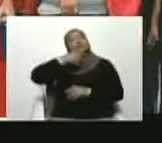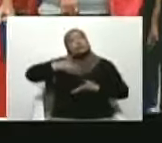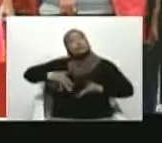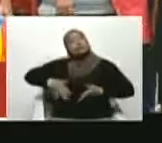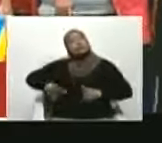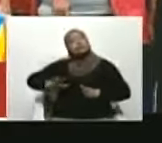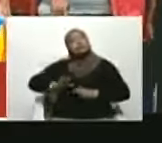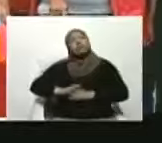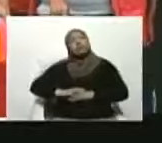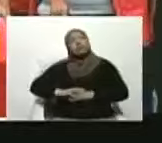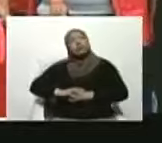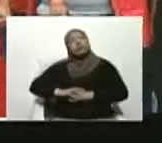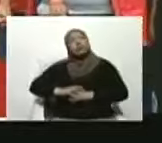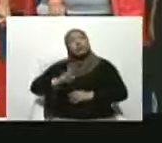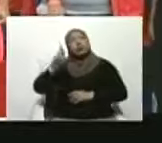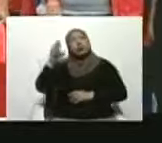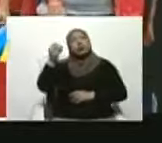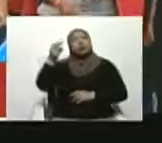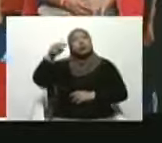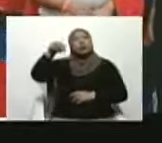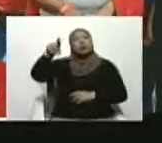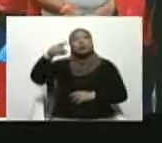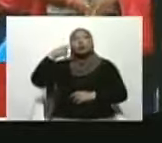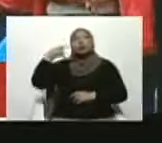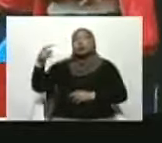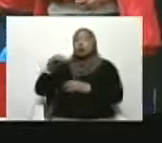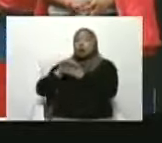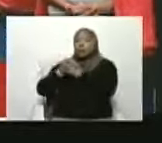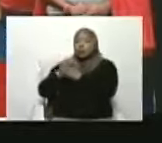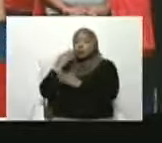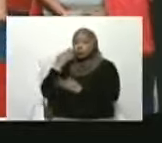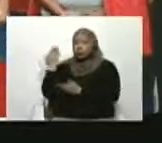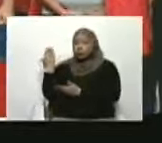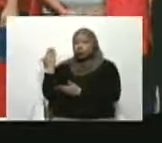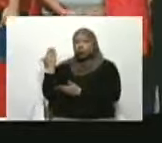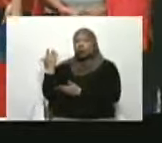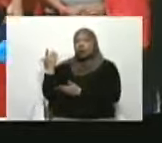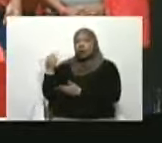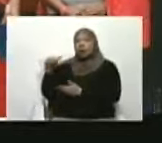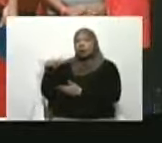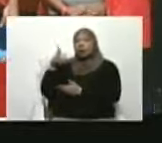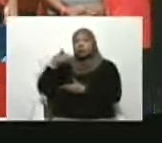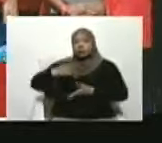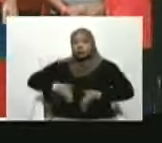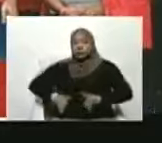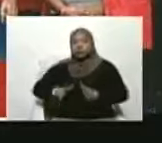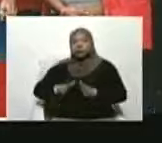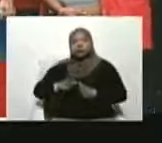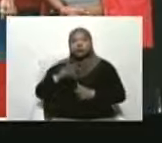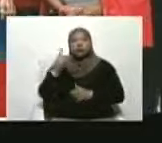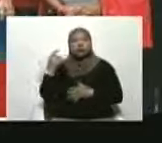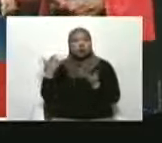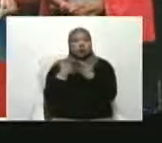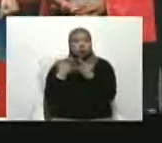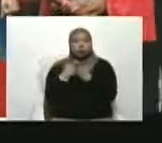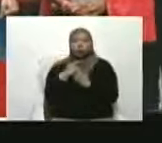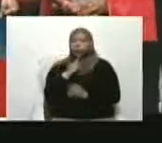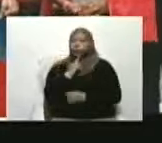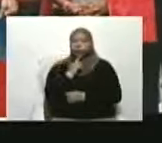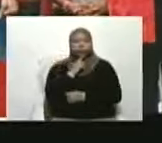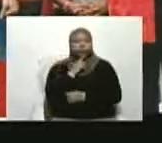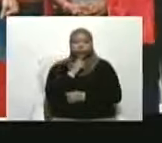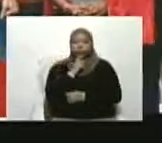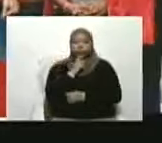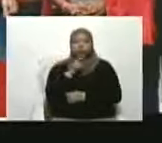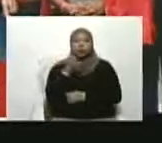Rita rondón naó en Santa Rita y rondón no ha peleado de